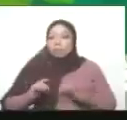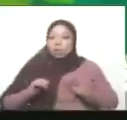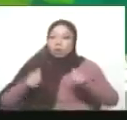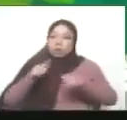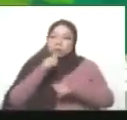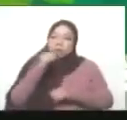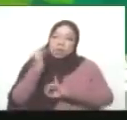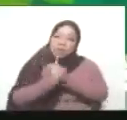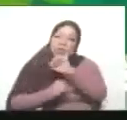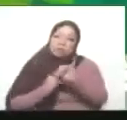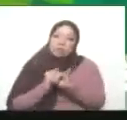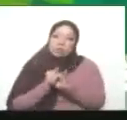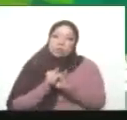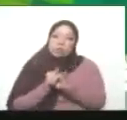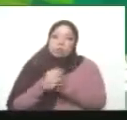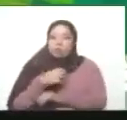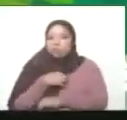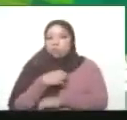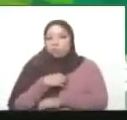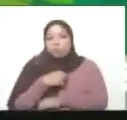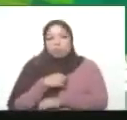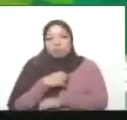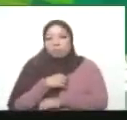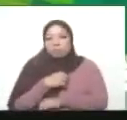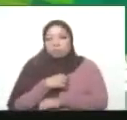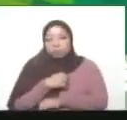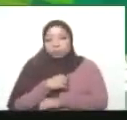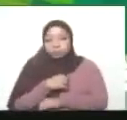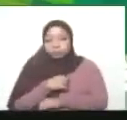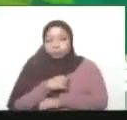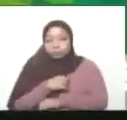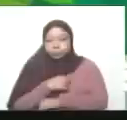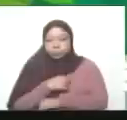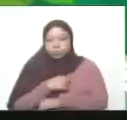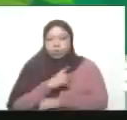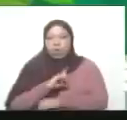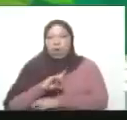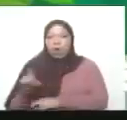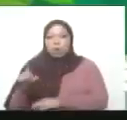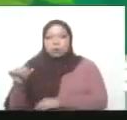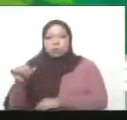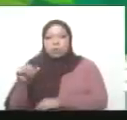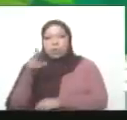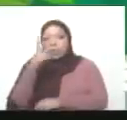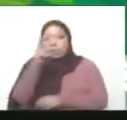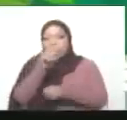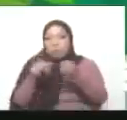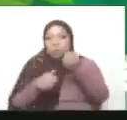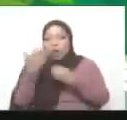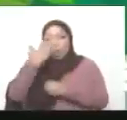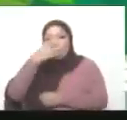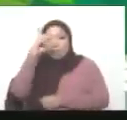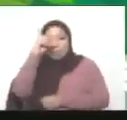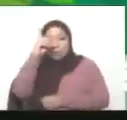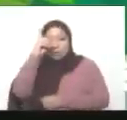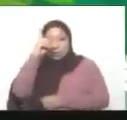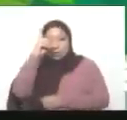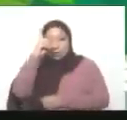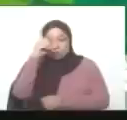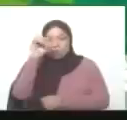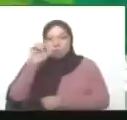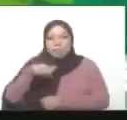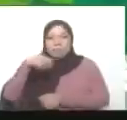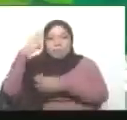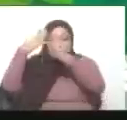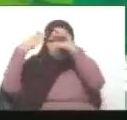denuncia internacional que no vamos a parar le he dado órdenes a la vicepresidenta ejecutiva al